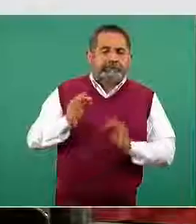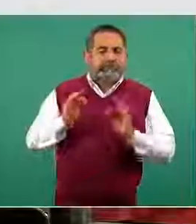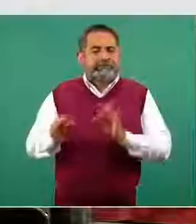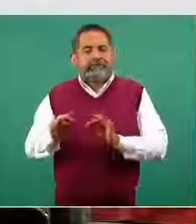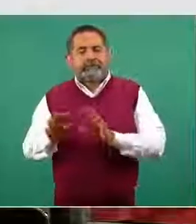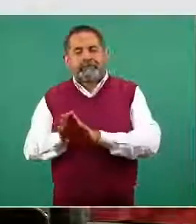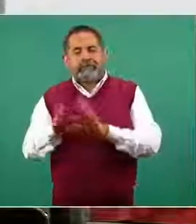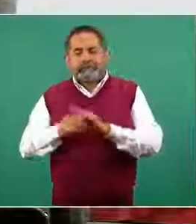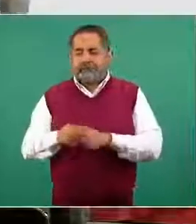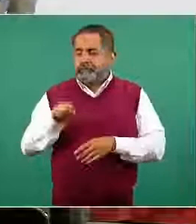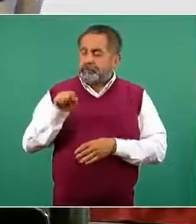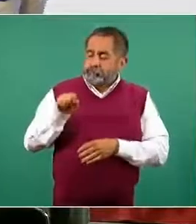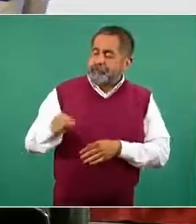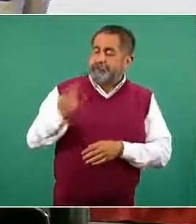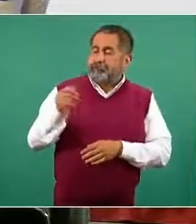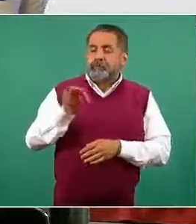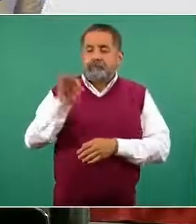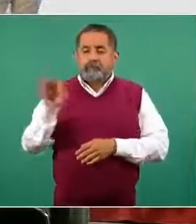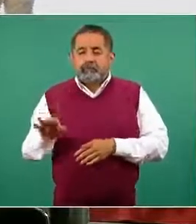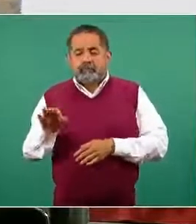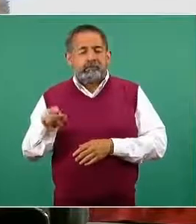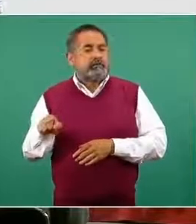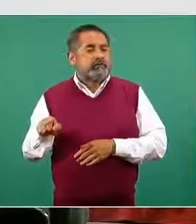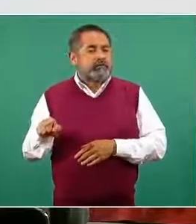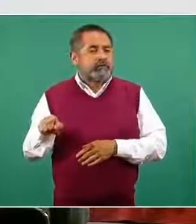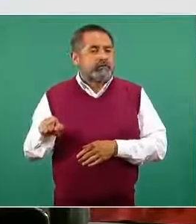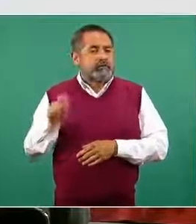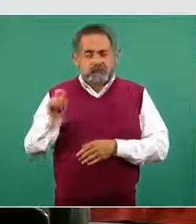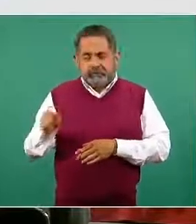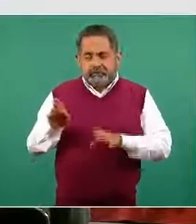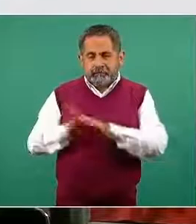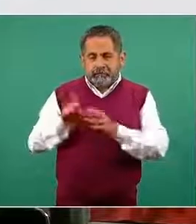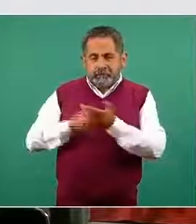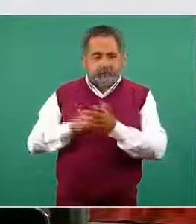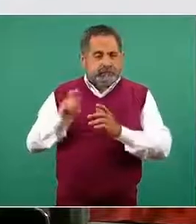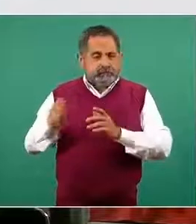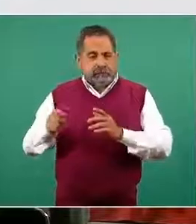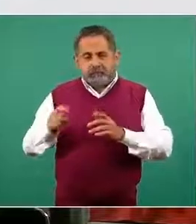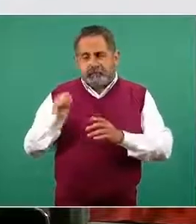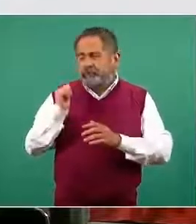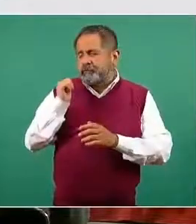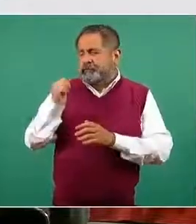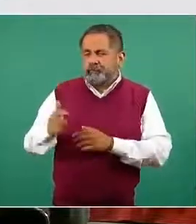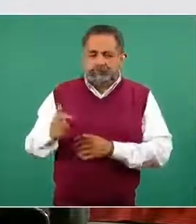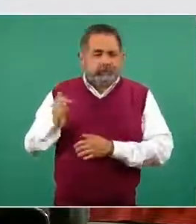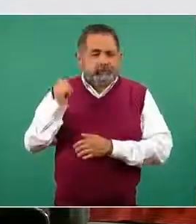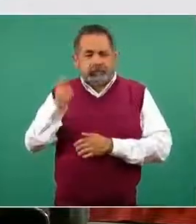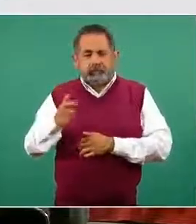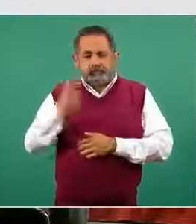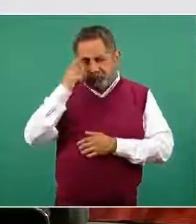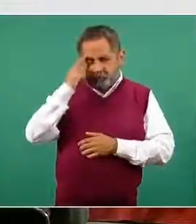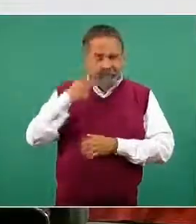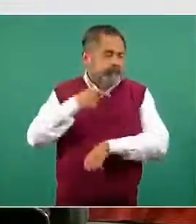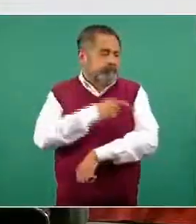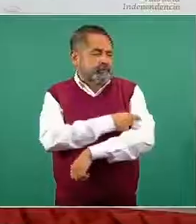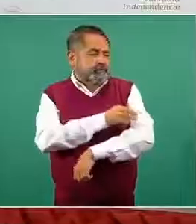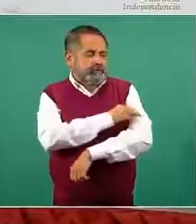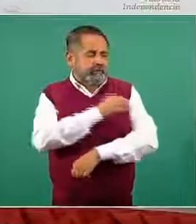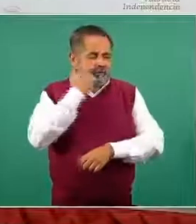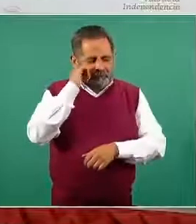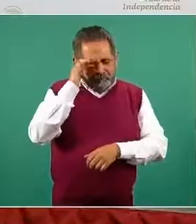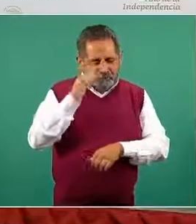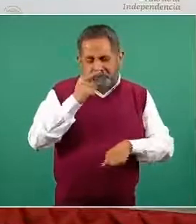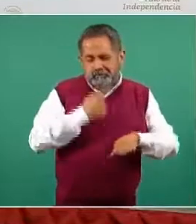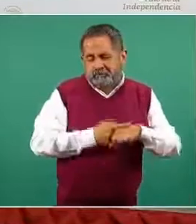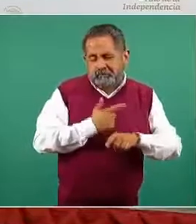solo el 0.1% de las dosis que se han aplicado han tenido algún evento supuestamente atribuible a la